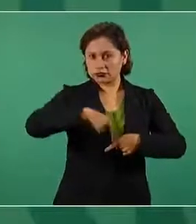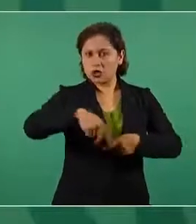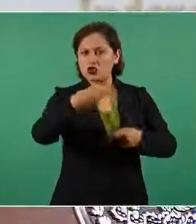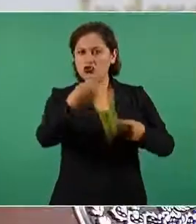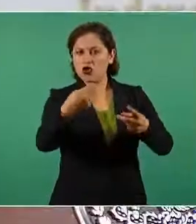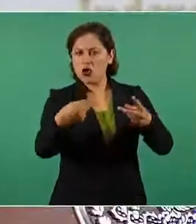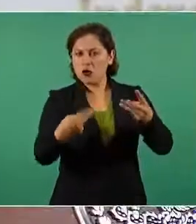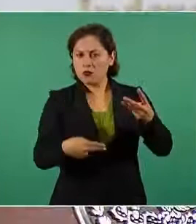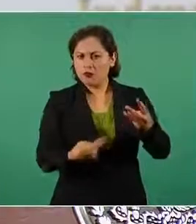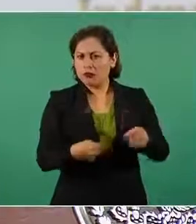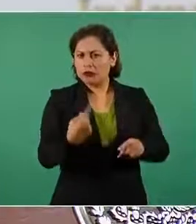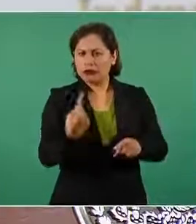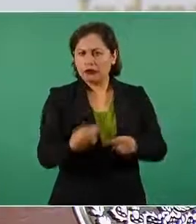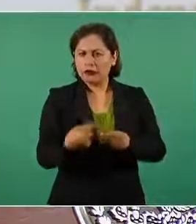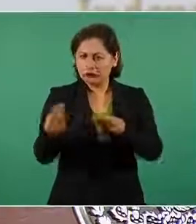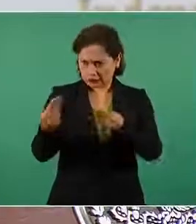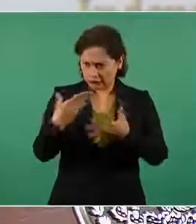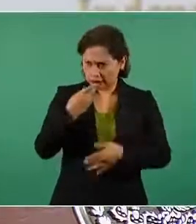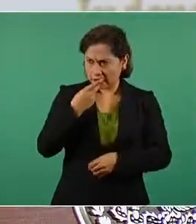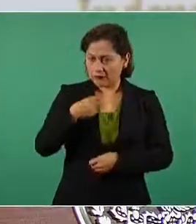Uno,